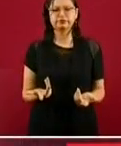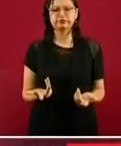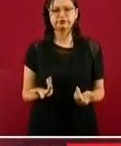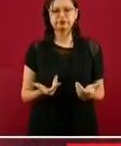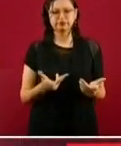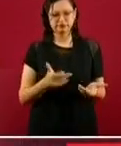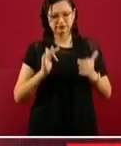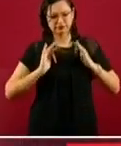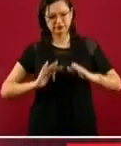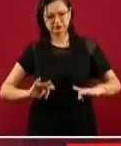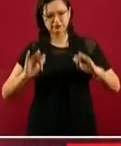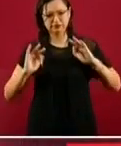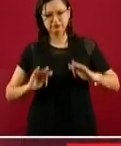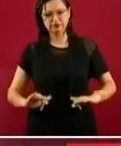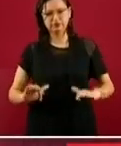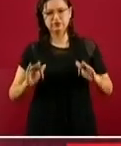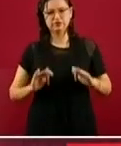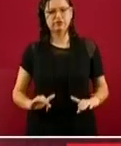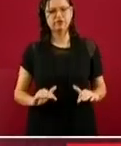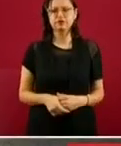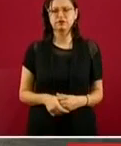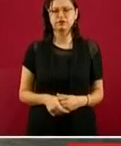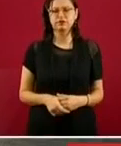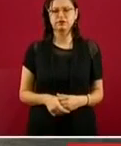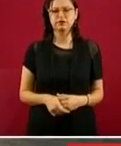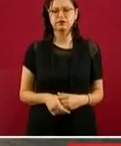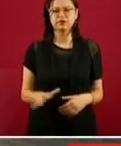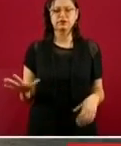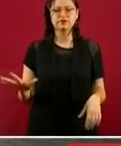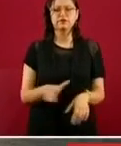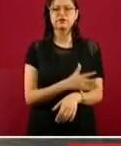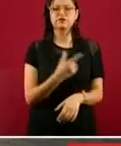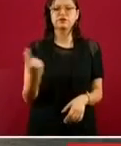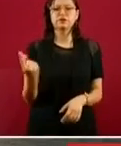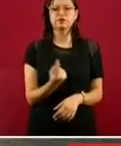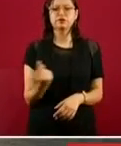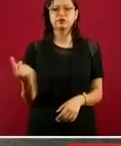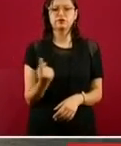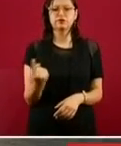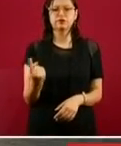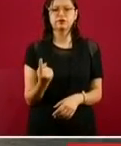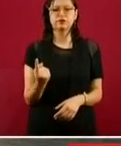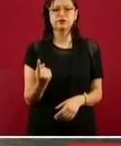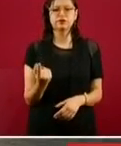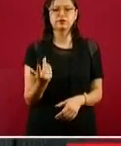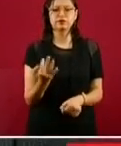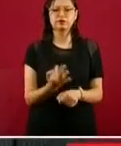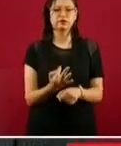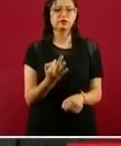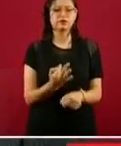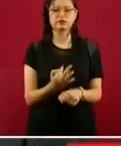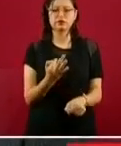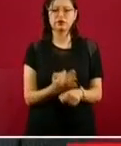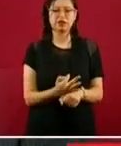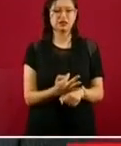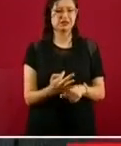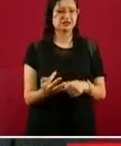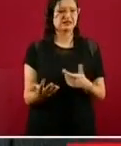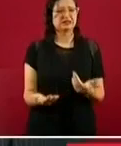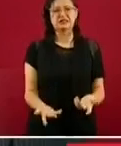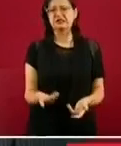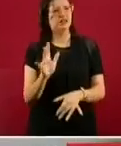le bajen una rayita, porque está la campaña en medios,